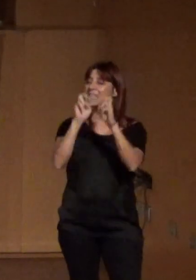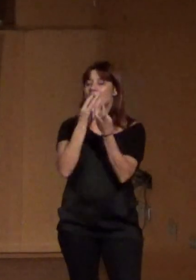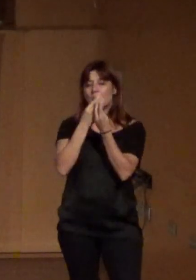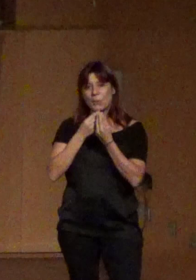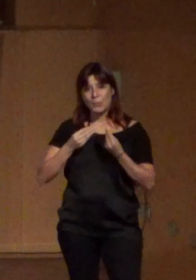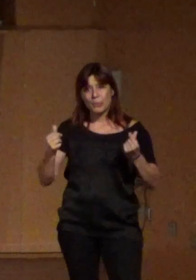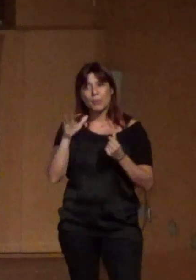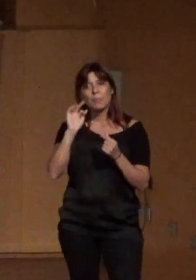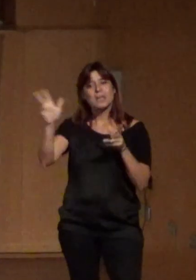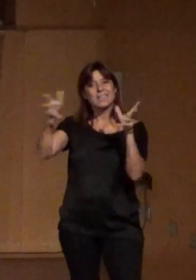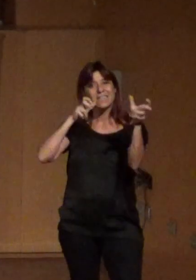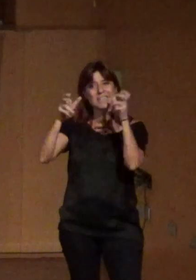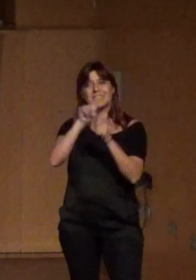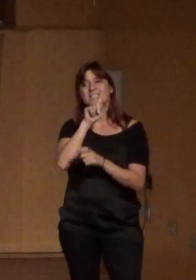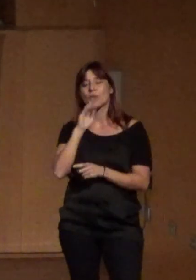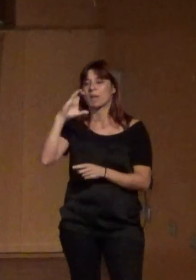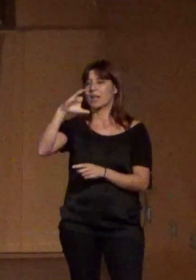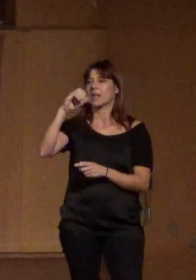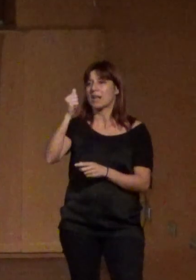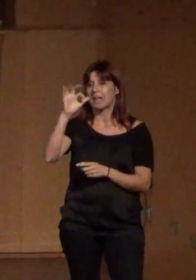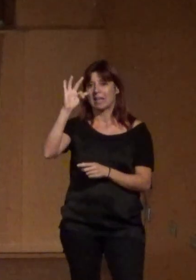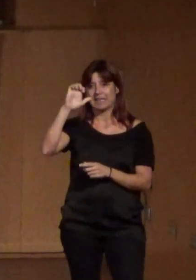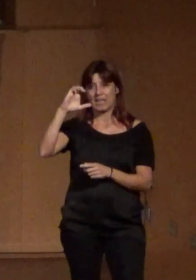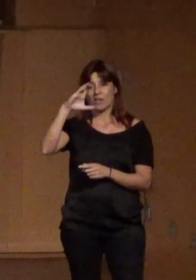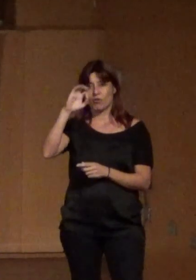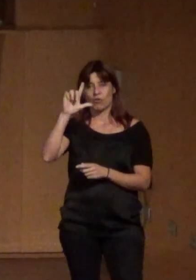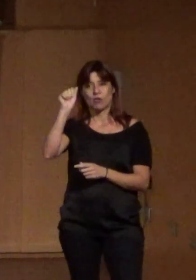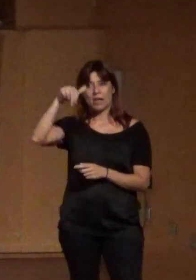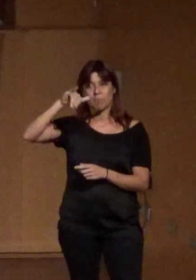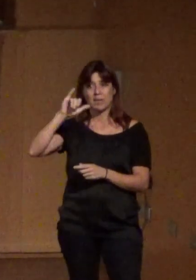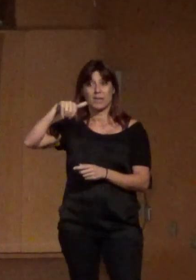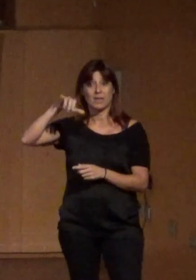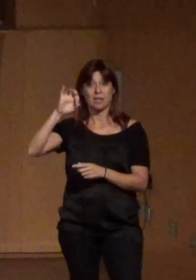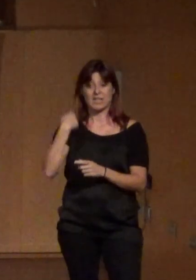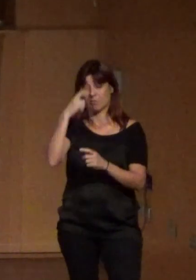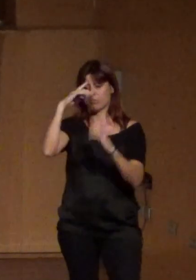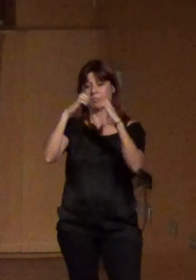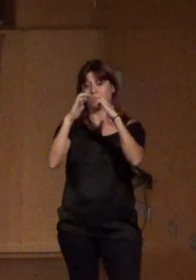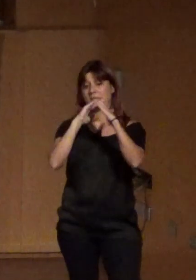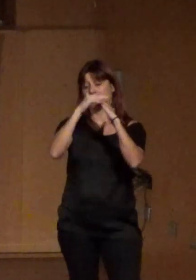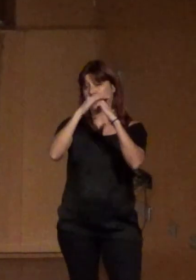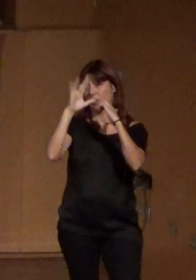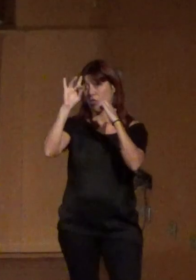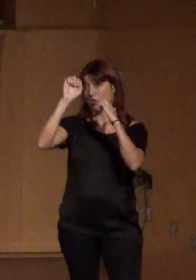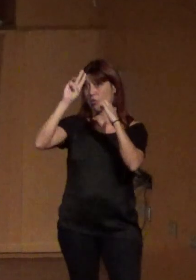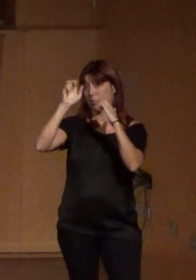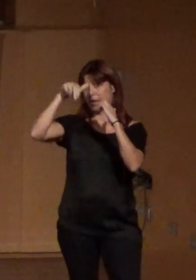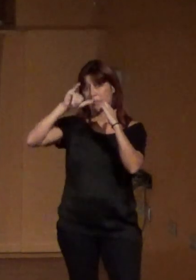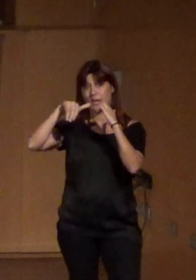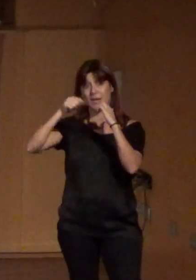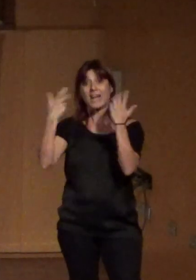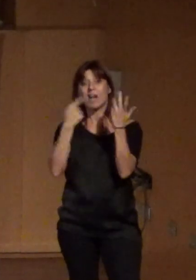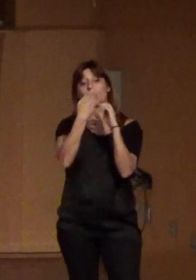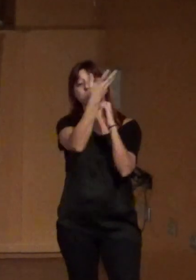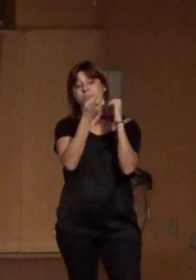de recaptación de las catecolaminas, que son los neurotransmisores, la dopamina y la noradrenalina. Como se recaptan muy